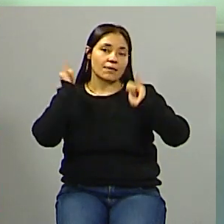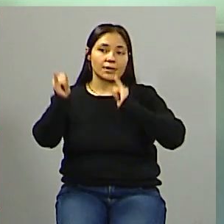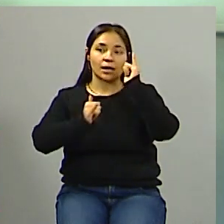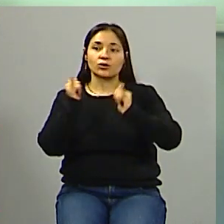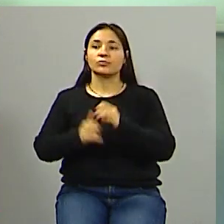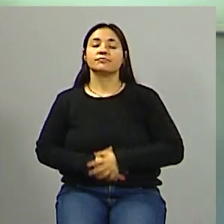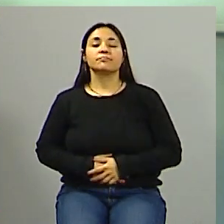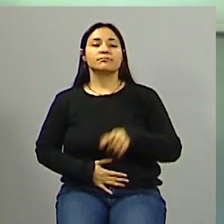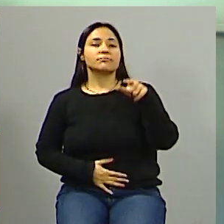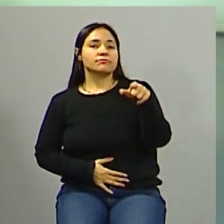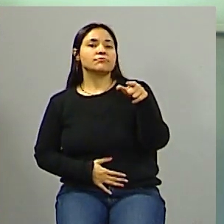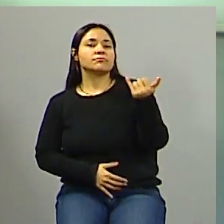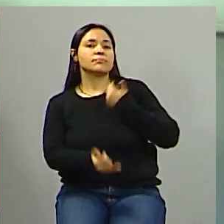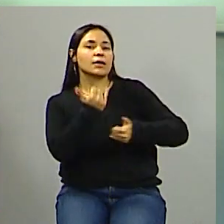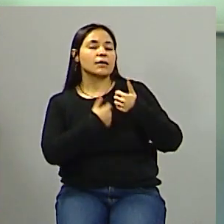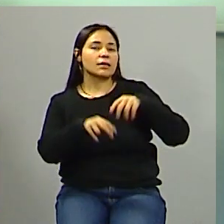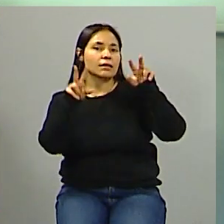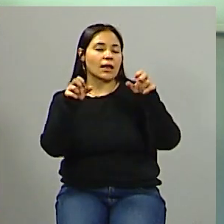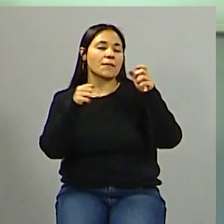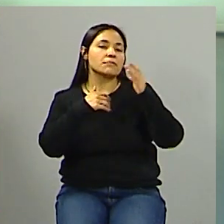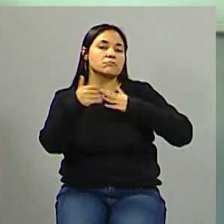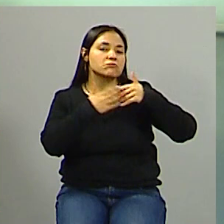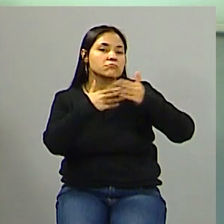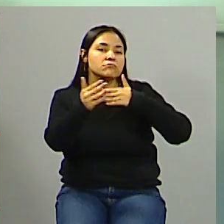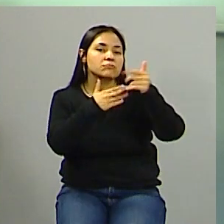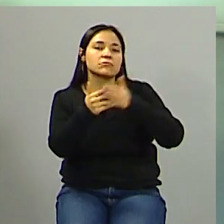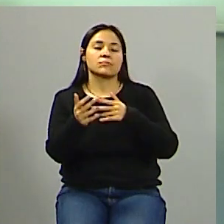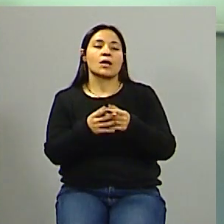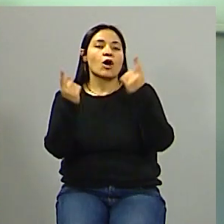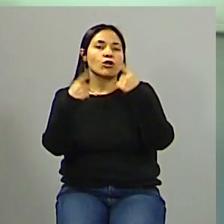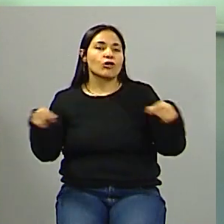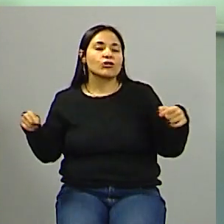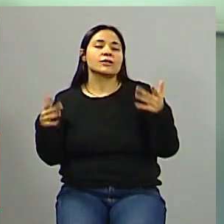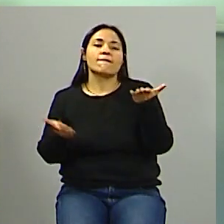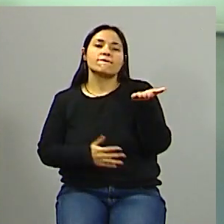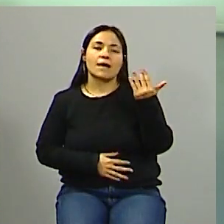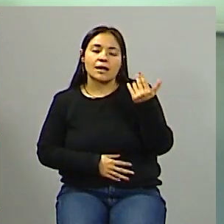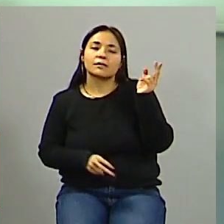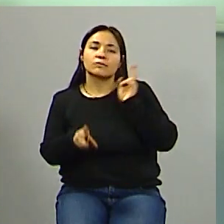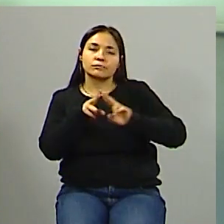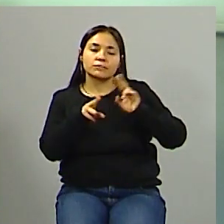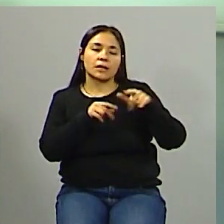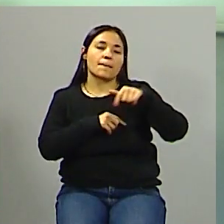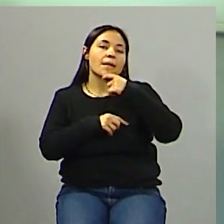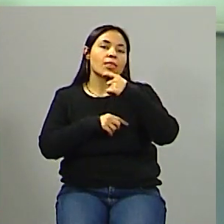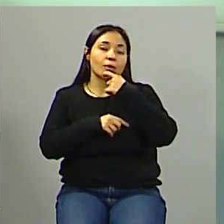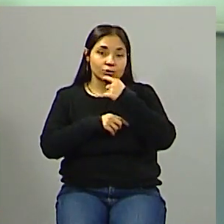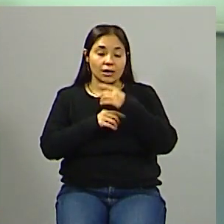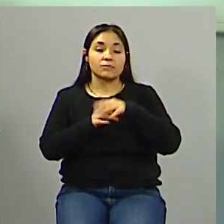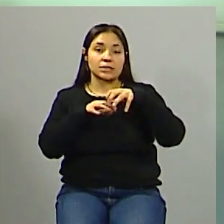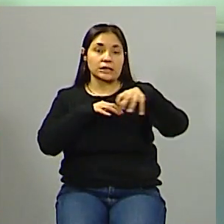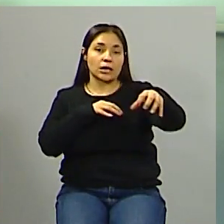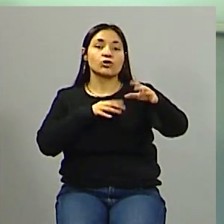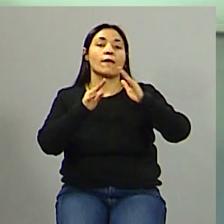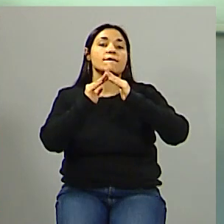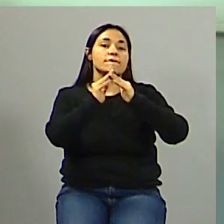referencia un poco a la infraestructura, ¿no? Que todavía hay cosas por hacer en la provincia de Mendoza, en el sector